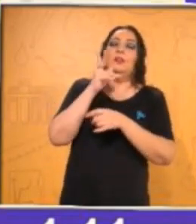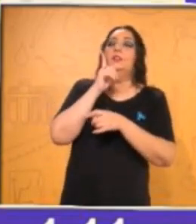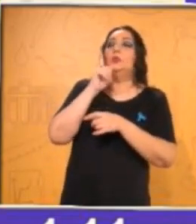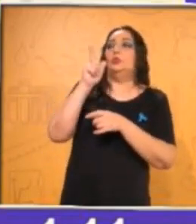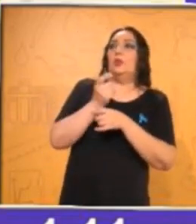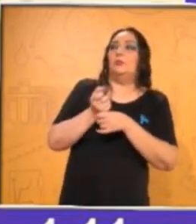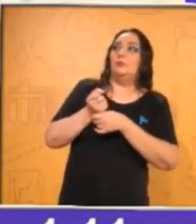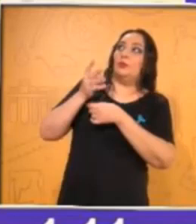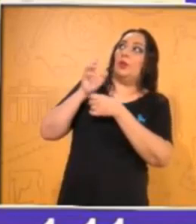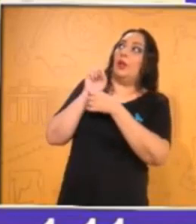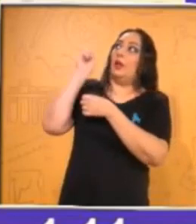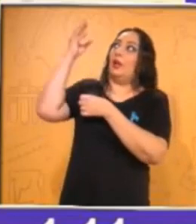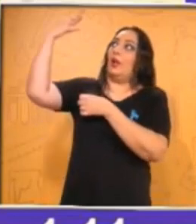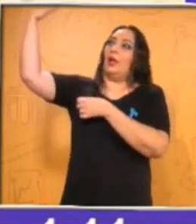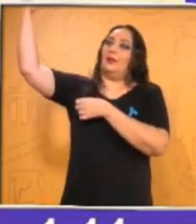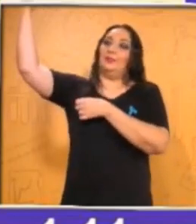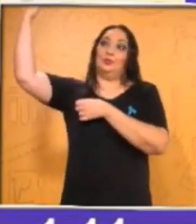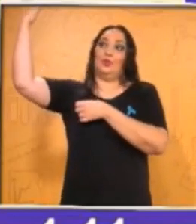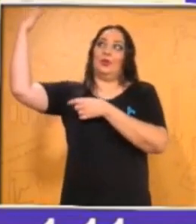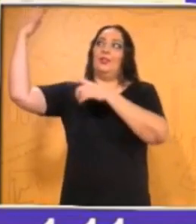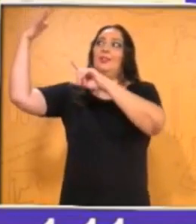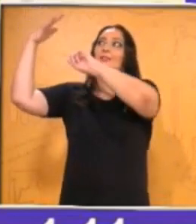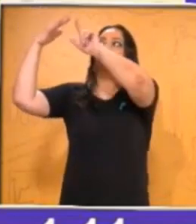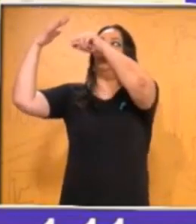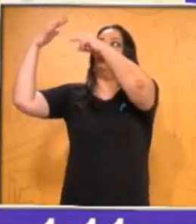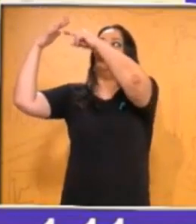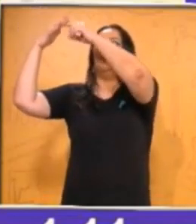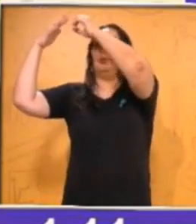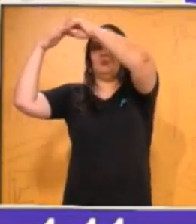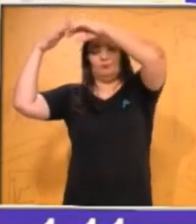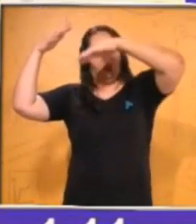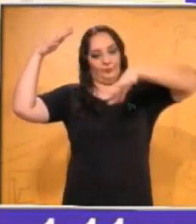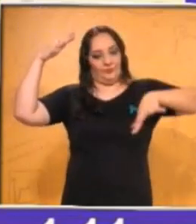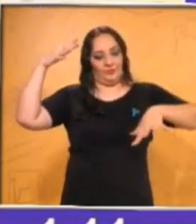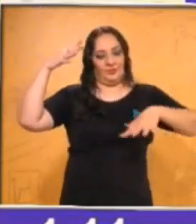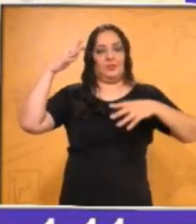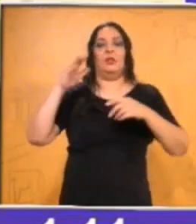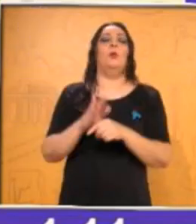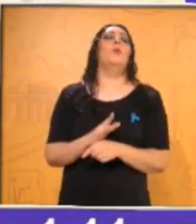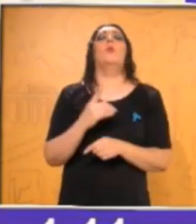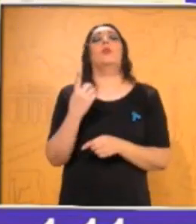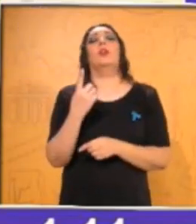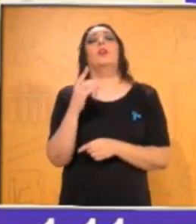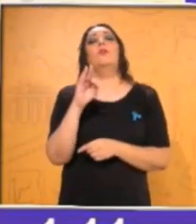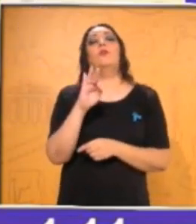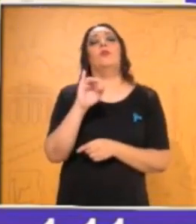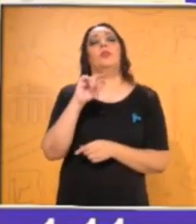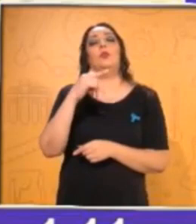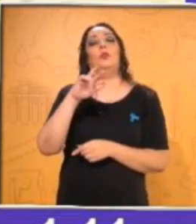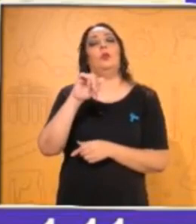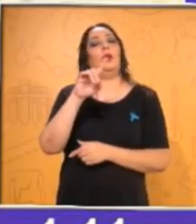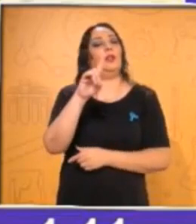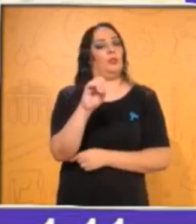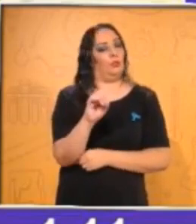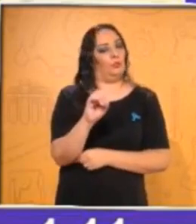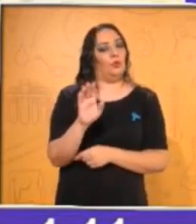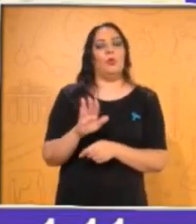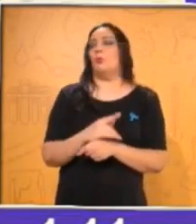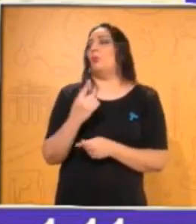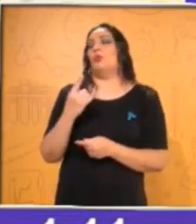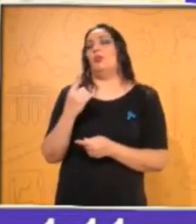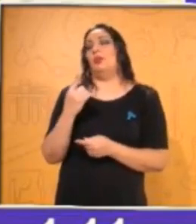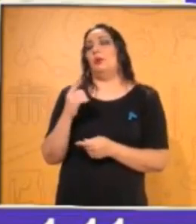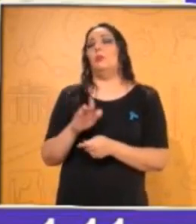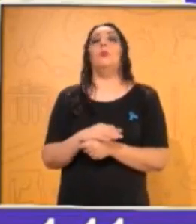sol, que es la estrella que tenemos. Ahora, este sentido figurado, porque en sí nosotros sabemos que el sol no tiene una